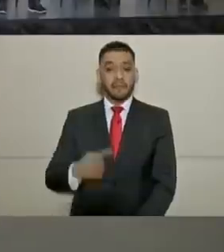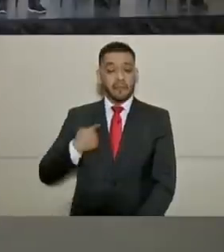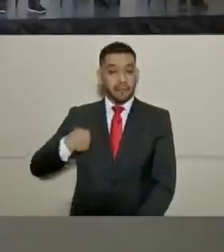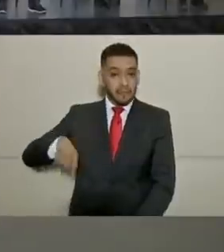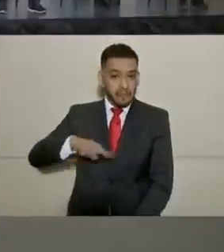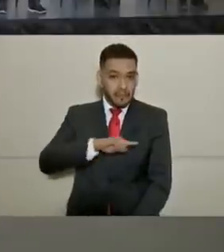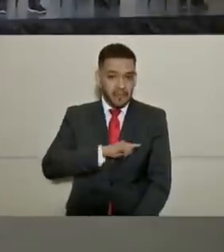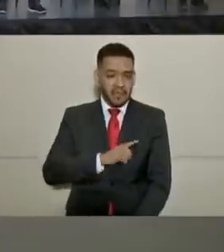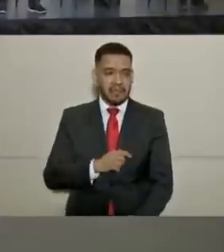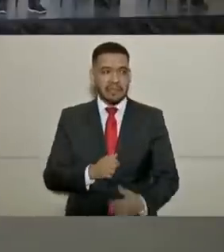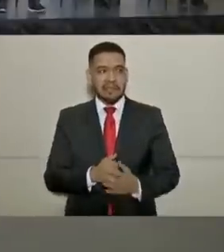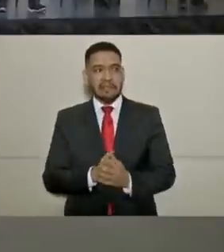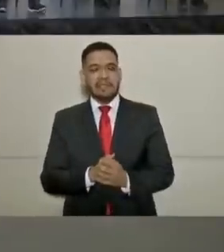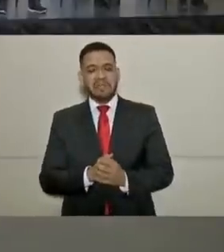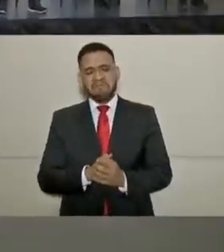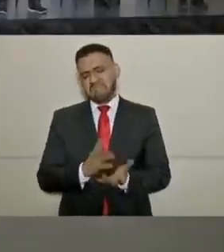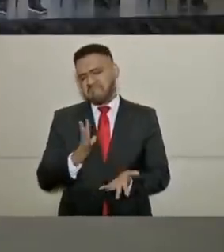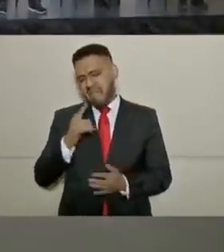fácilmente